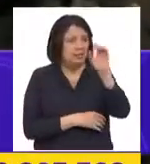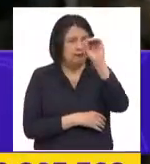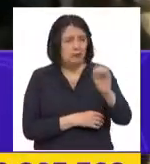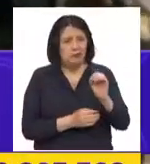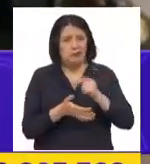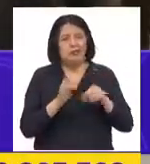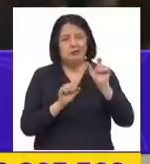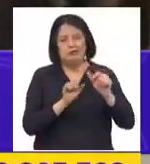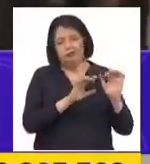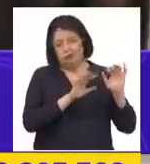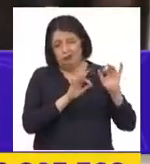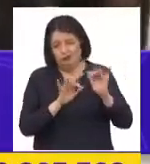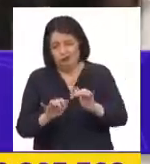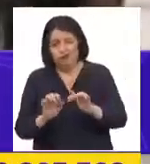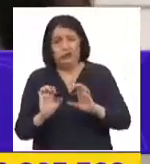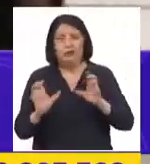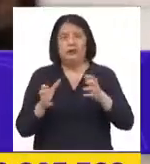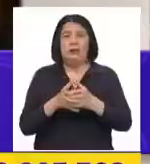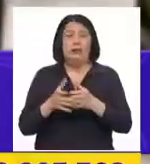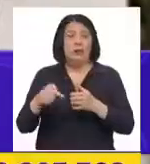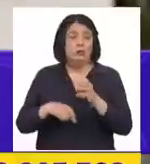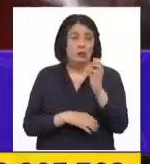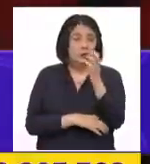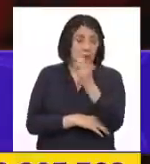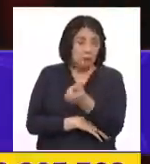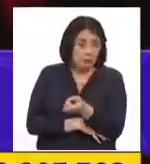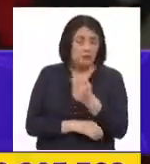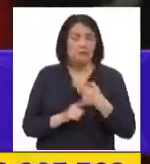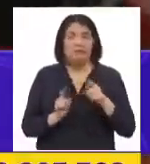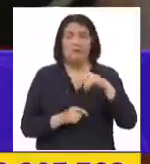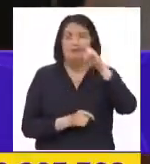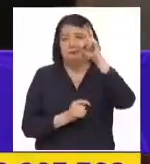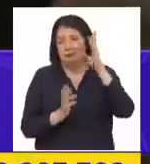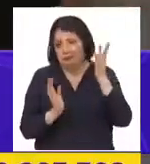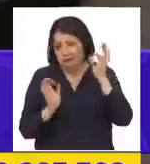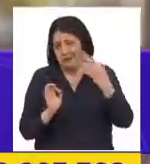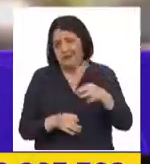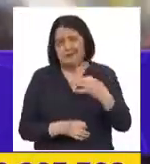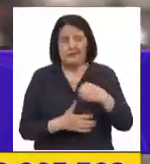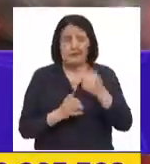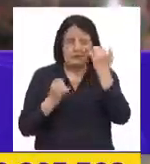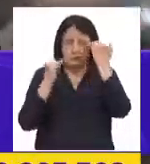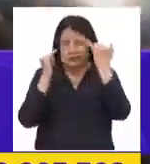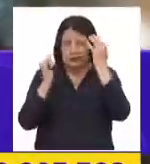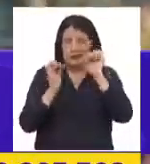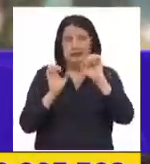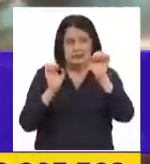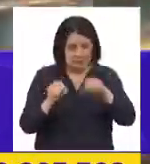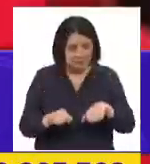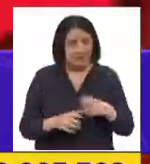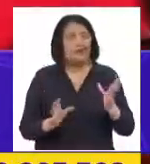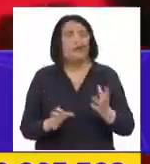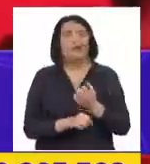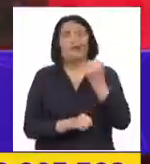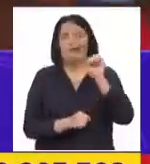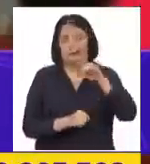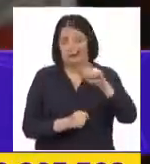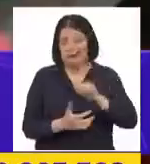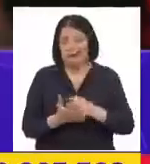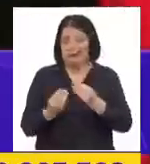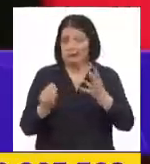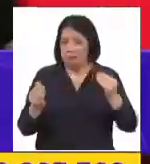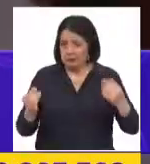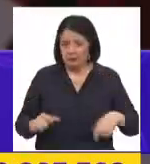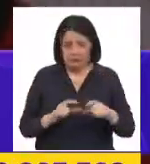de aforo para hinchas colombianos en teoría, pero el peruano siempre se las ingenia y se han conseguido